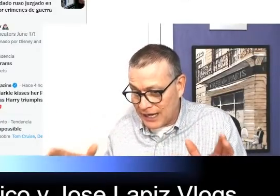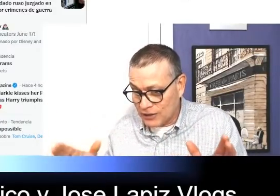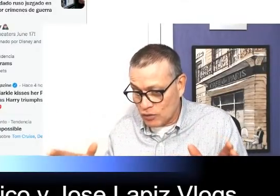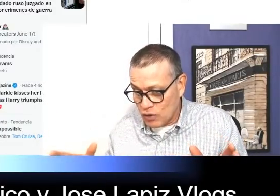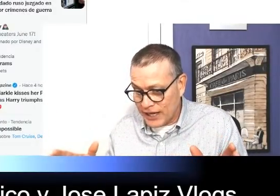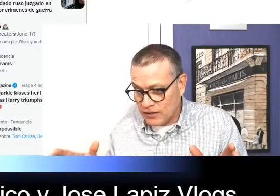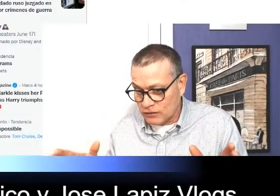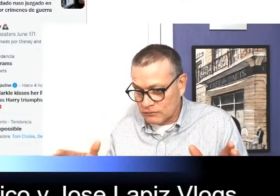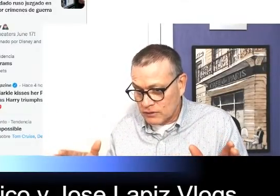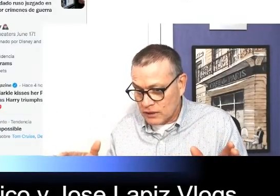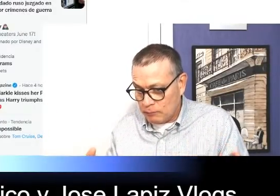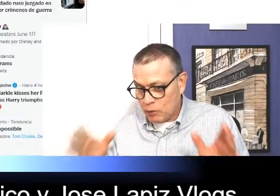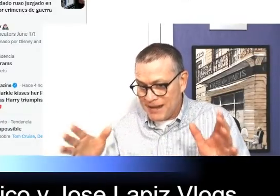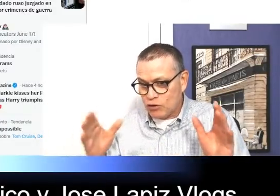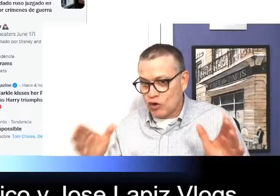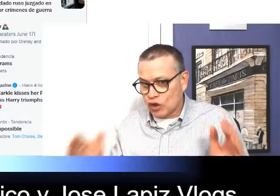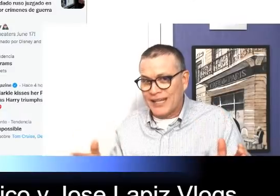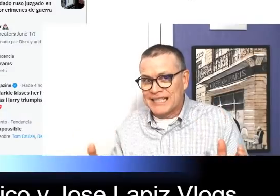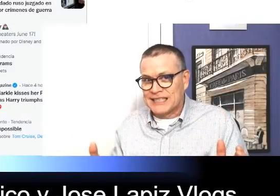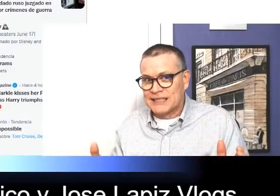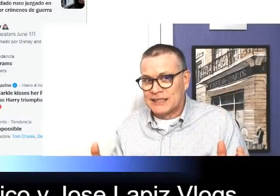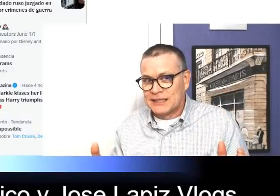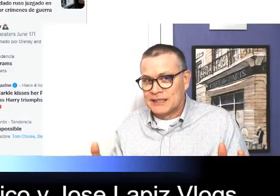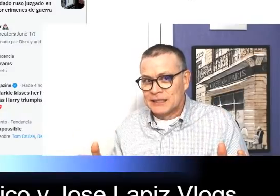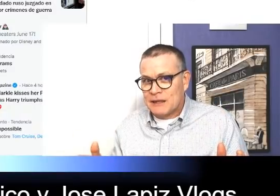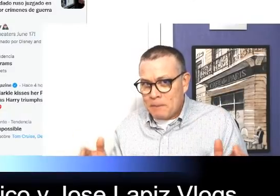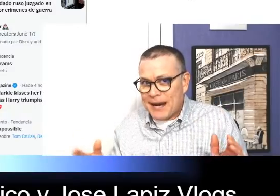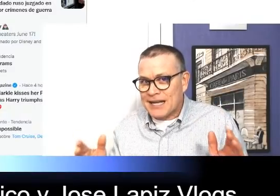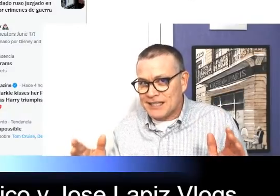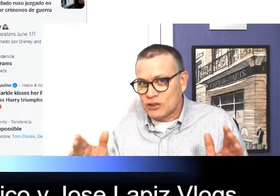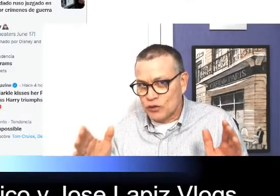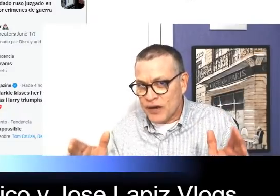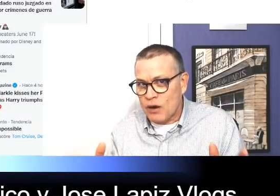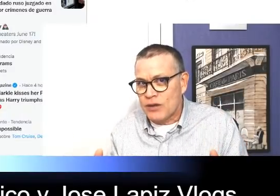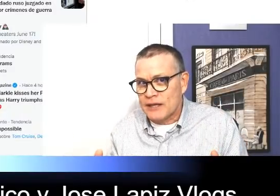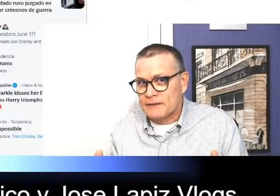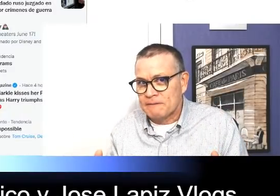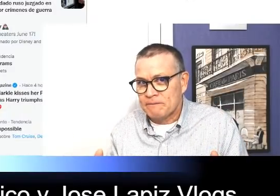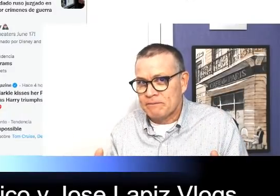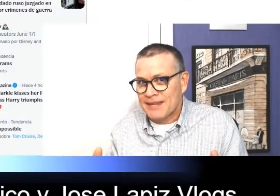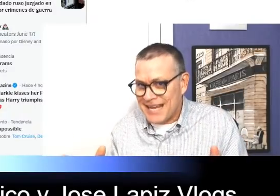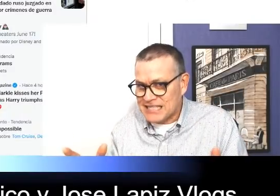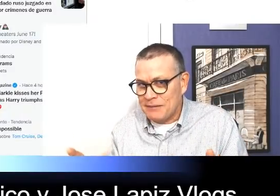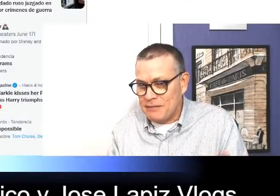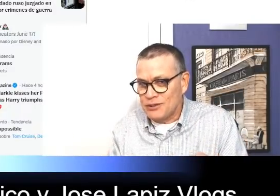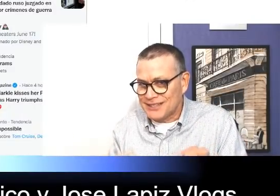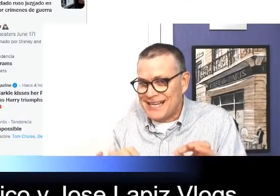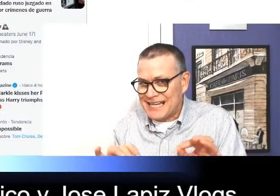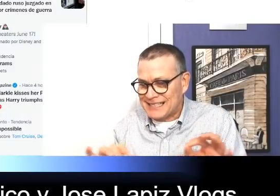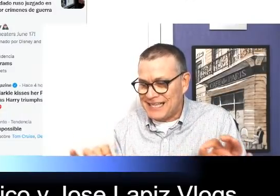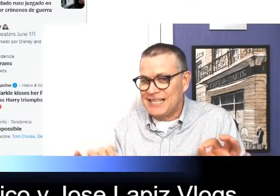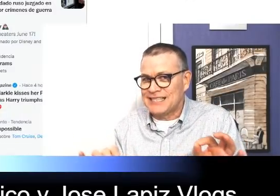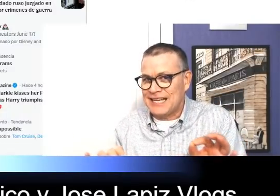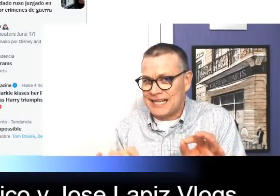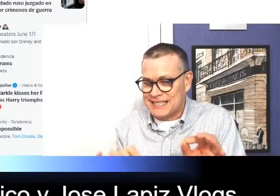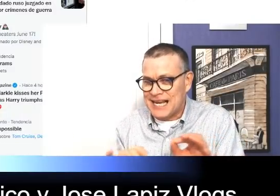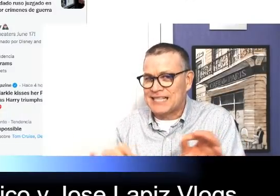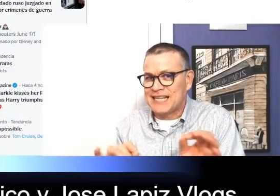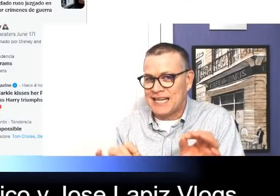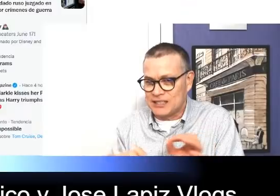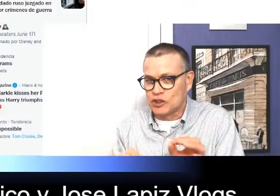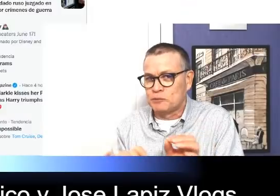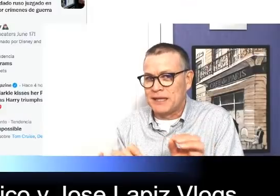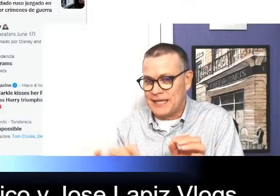alejandro moreno y por marco cortés para hacer su fraude ya sabemos que así se las